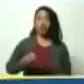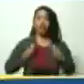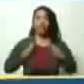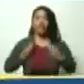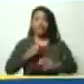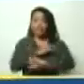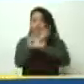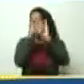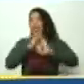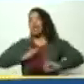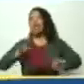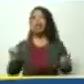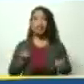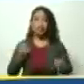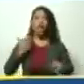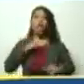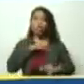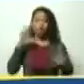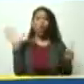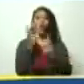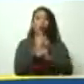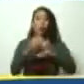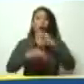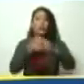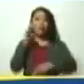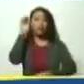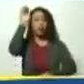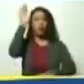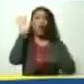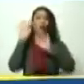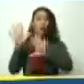a ser feliz y vamos a conquistar ese derecho tengan la seguridad